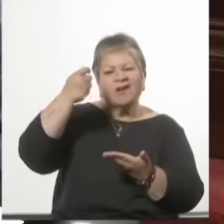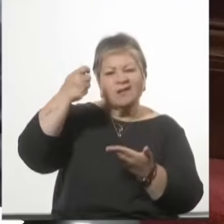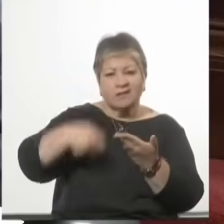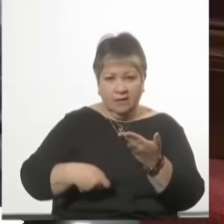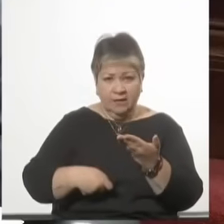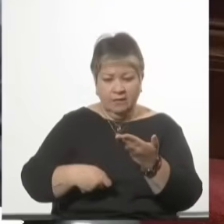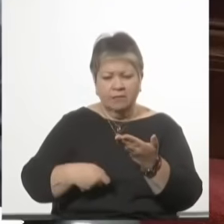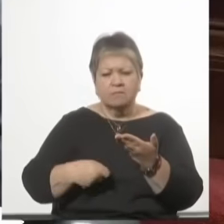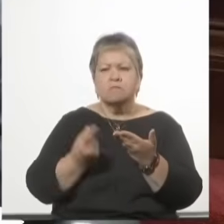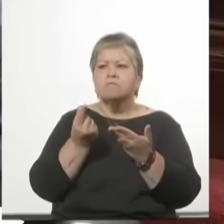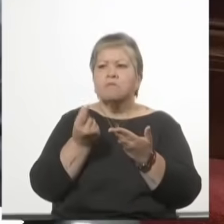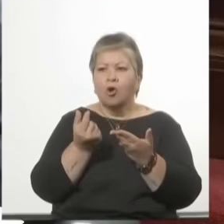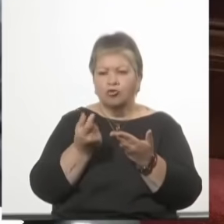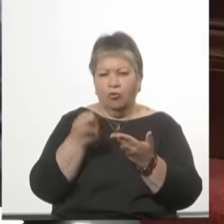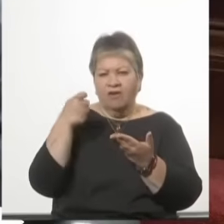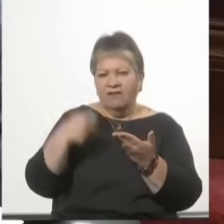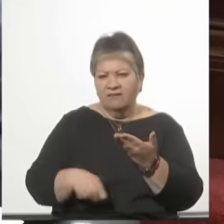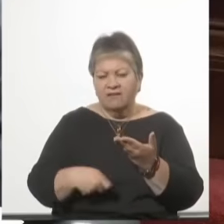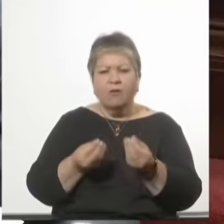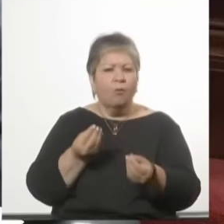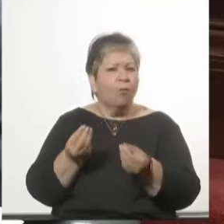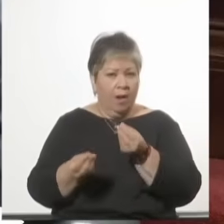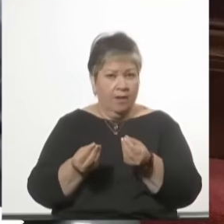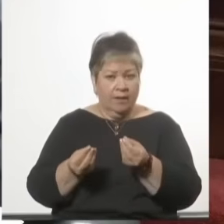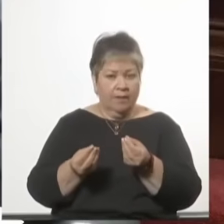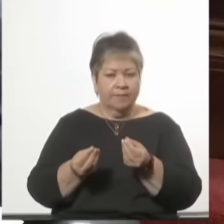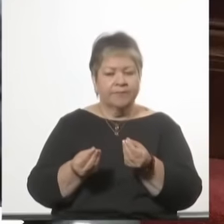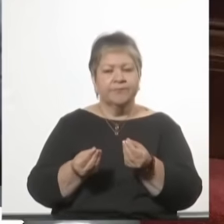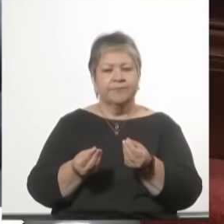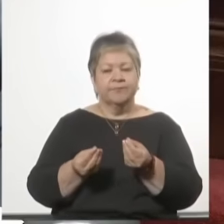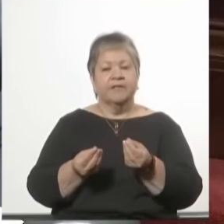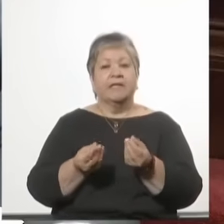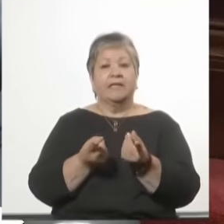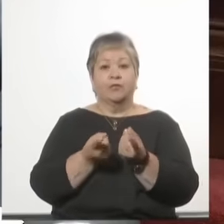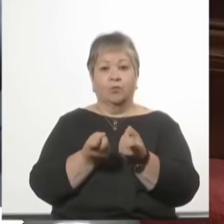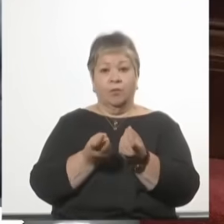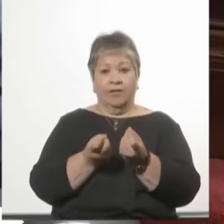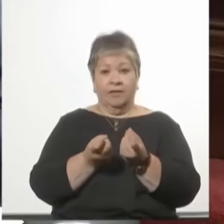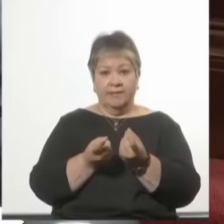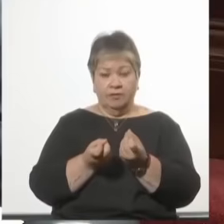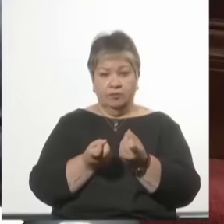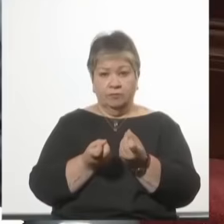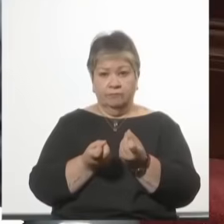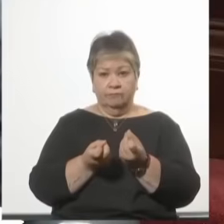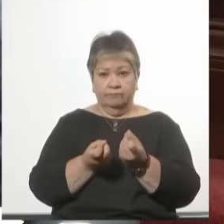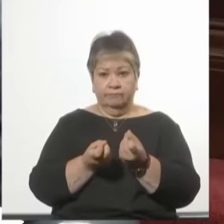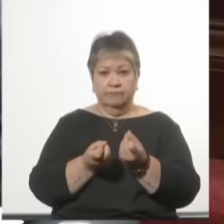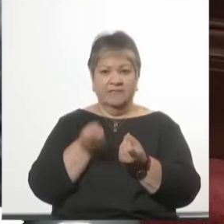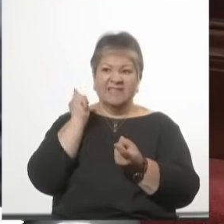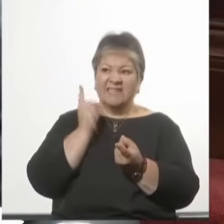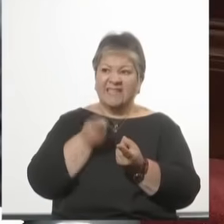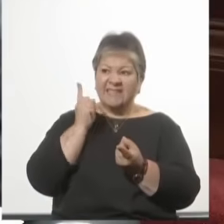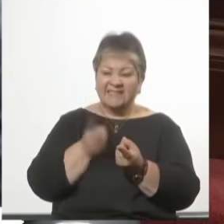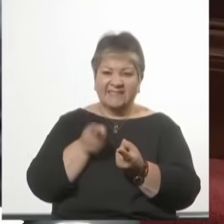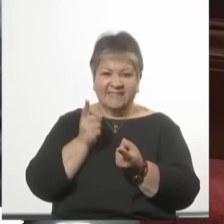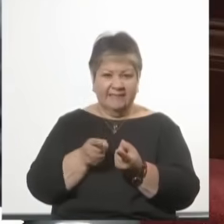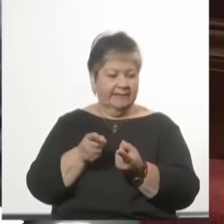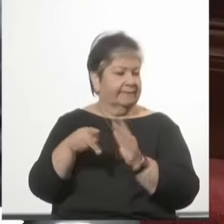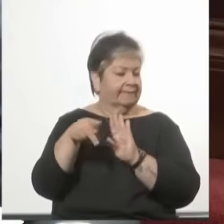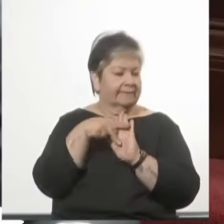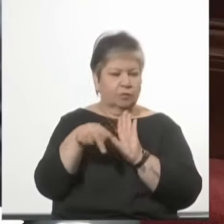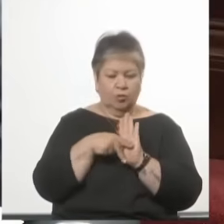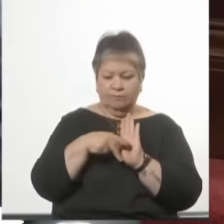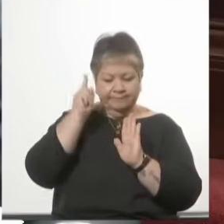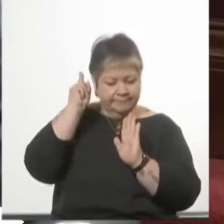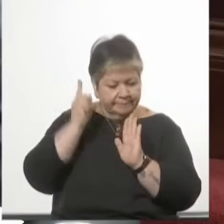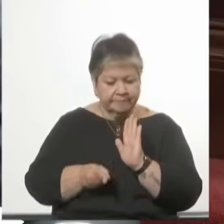el monto por el cual deben garantizar. Al ser un requisito exigible de rango legal que además tiene la función